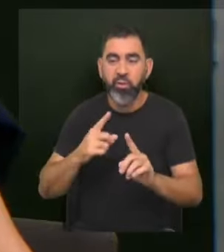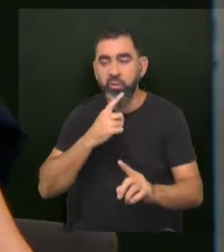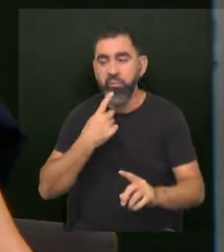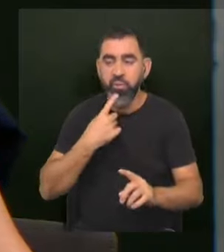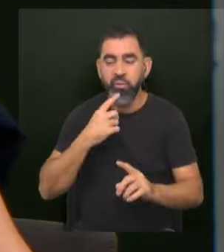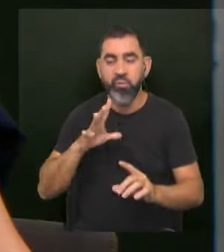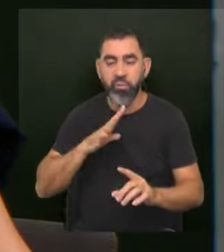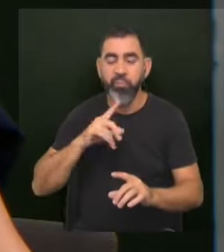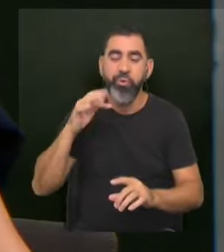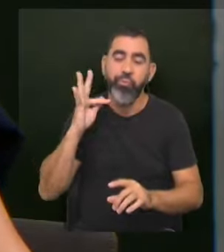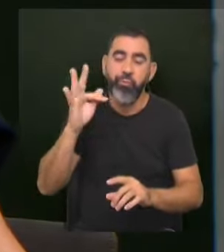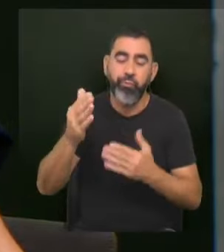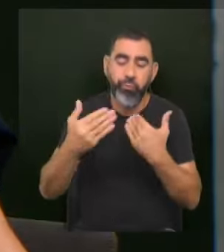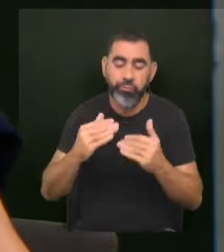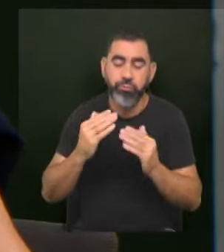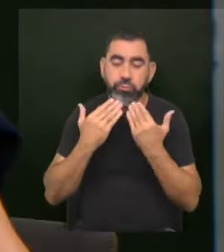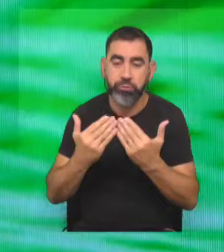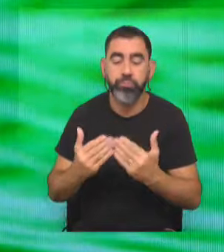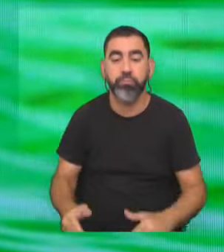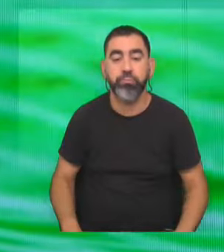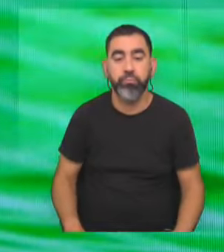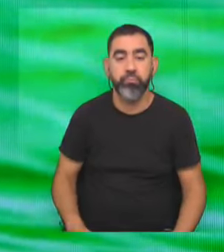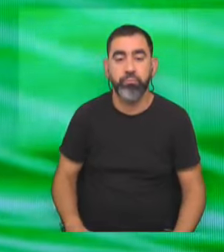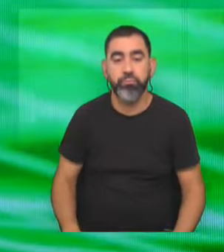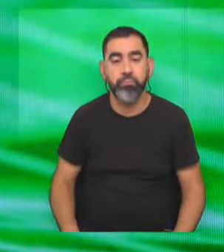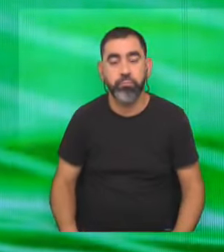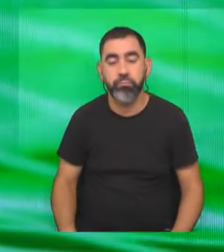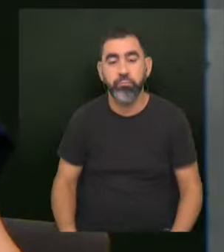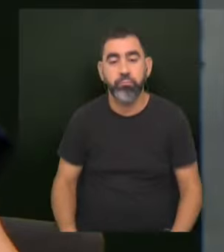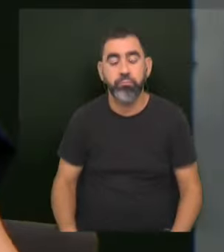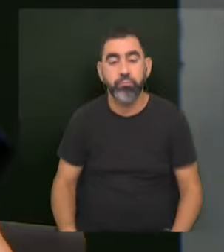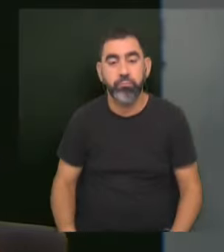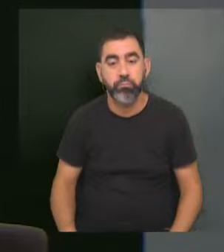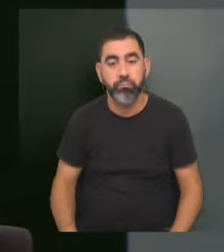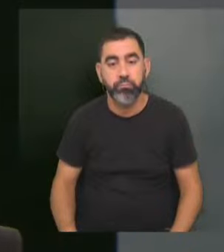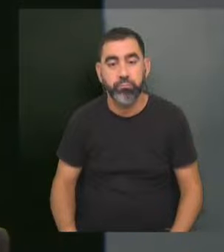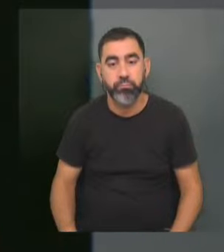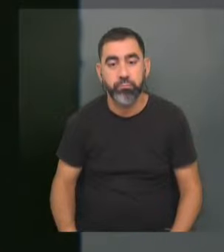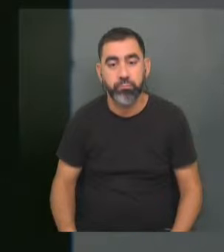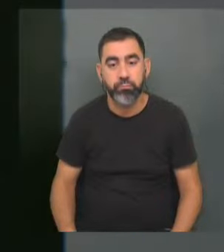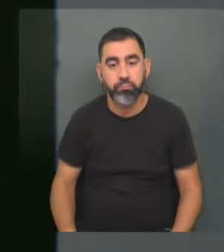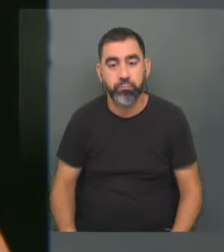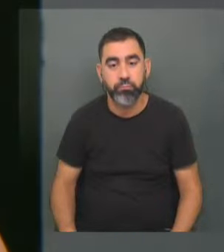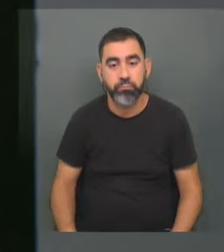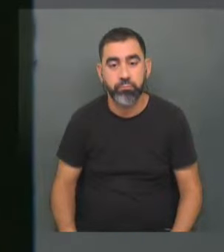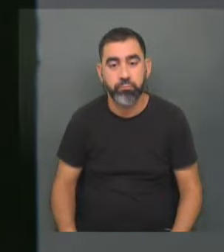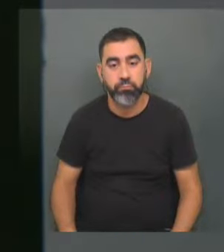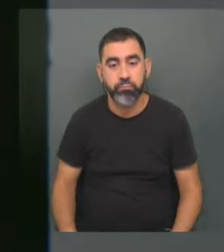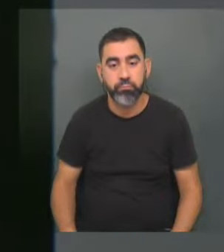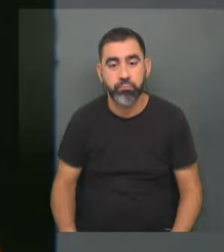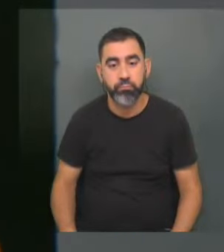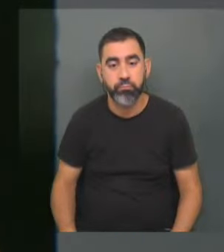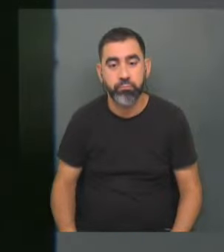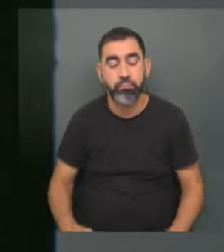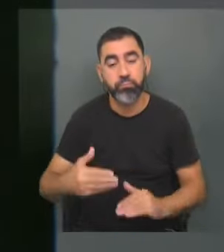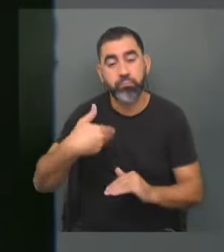pero será oportunidad en otro en otro momento Gracias Luis Eduardo gracias ustedes por la invitación nosotros ahora seguimos y nos vamos hacia